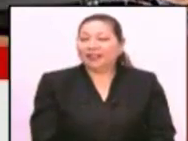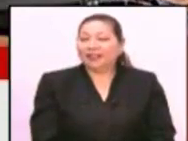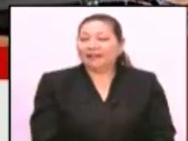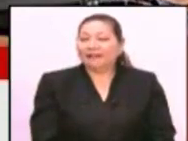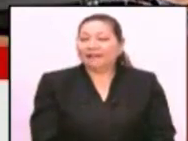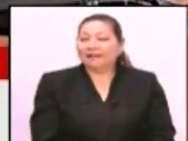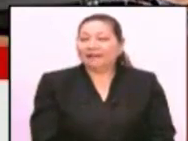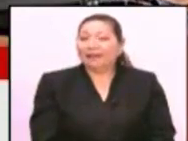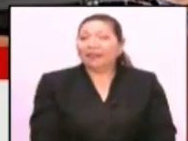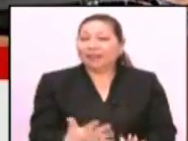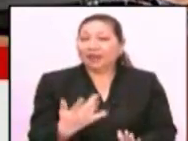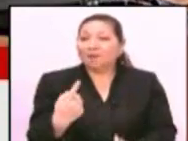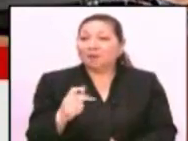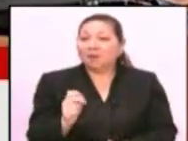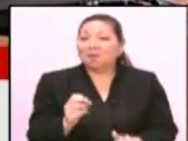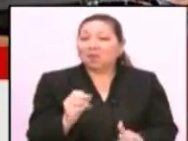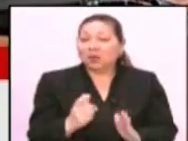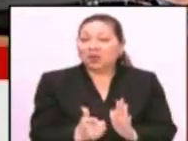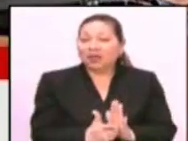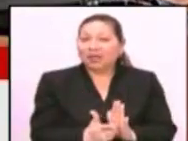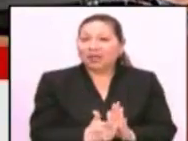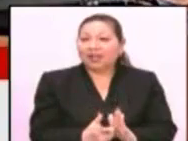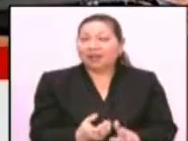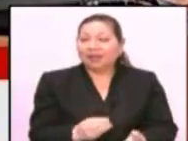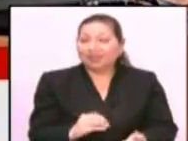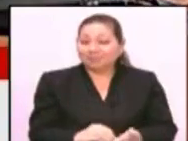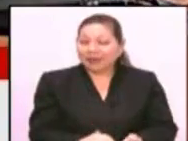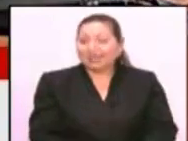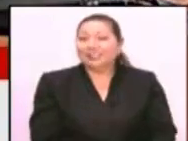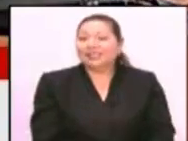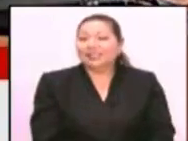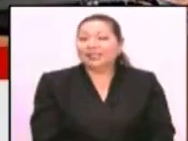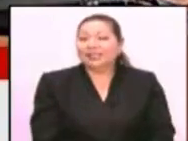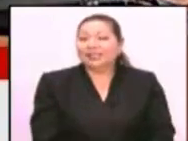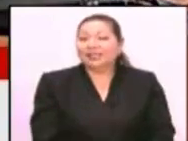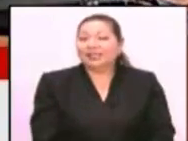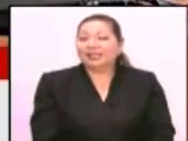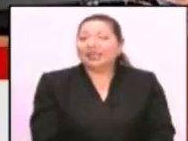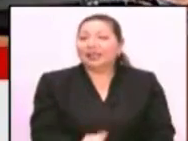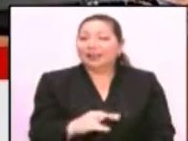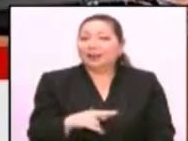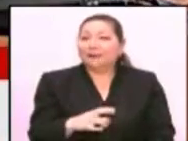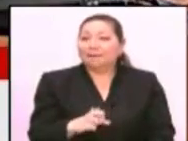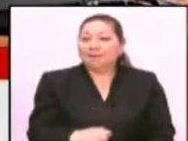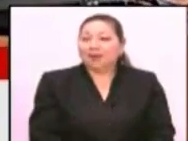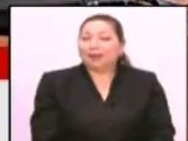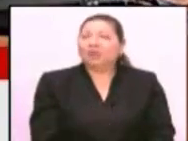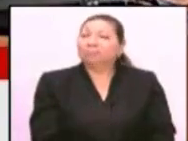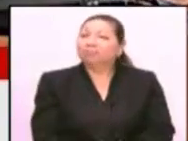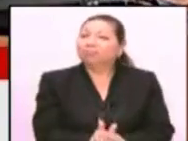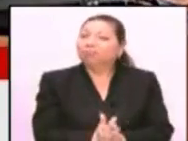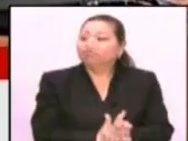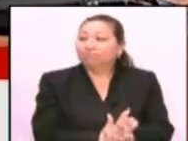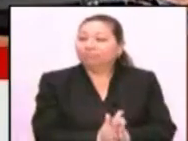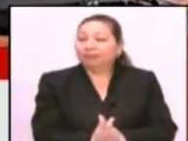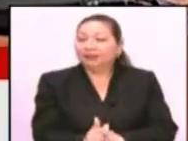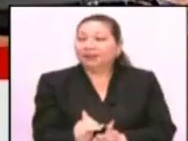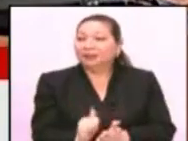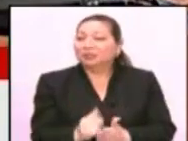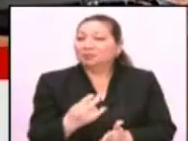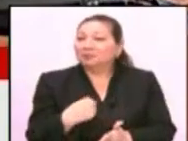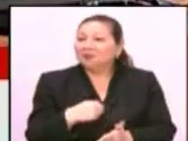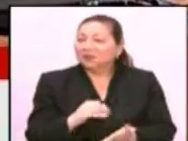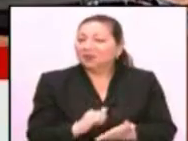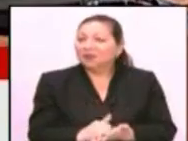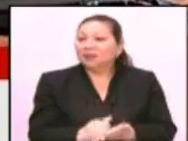interno, el 10% por ley es recabado una vez más a través del INPE, de cara a los beneficios penitenciarios, y nosotros